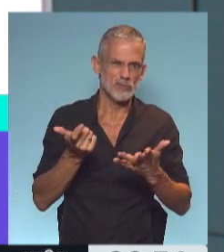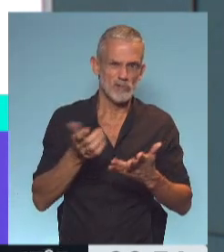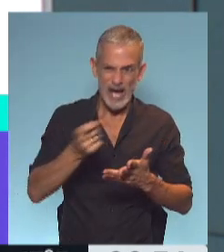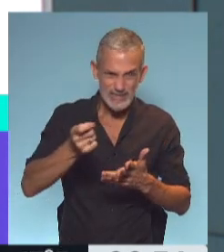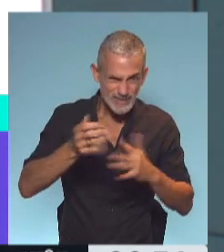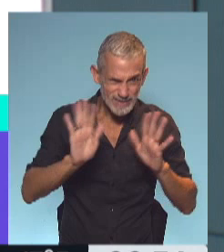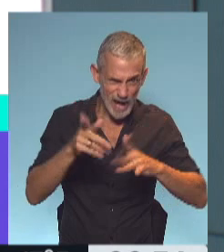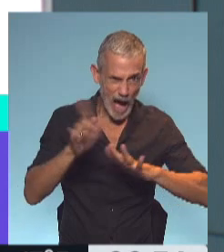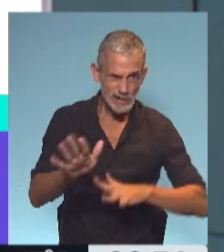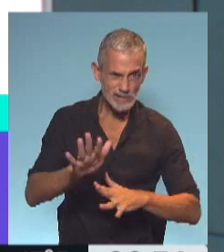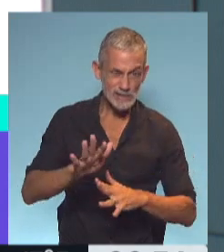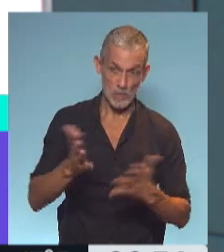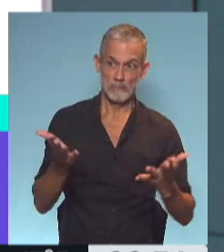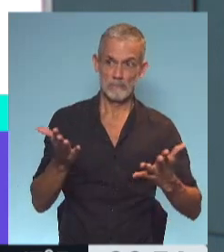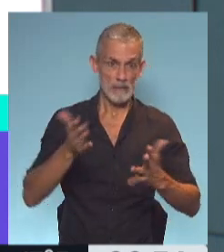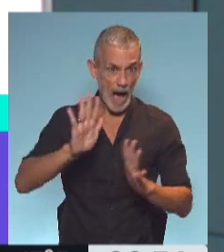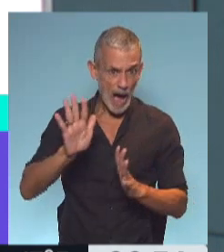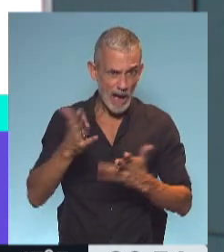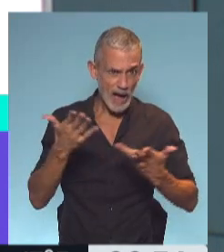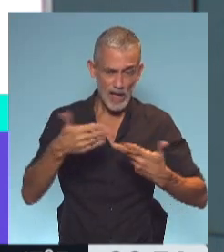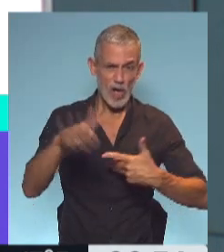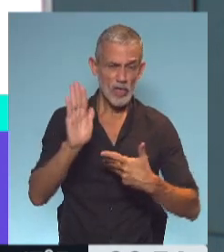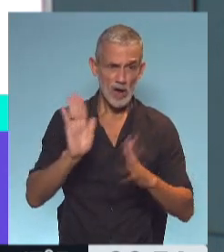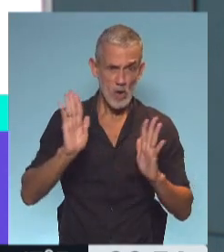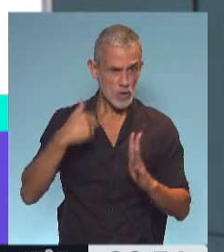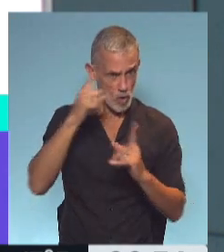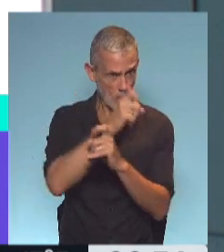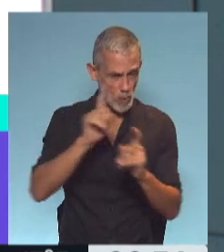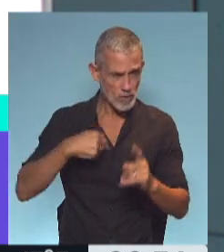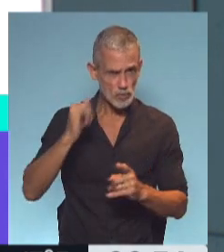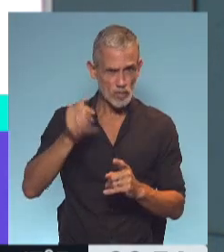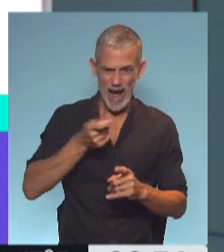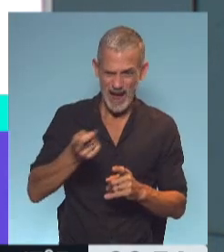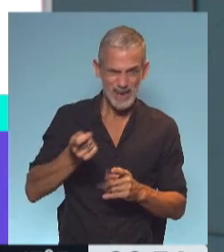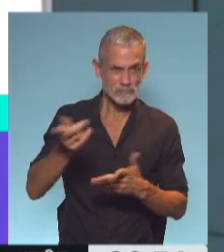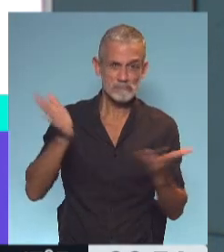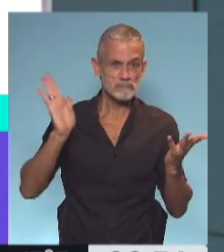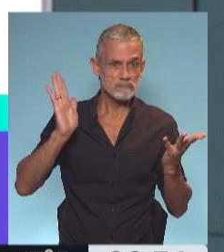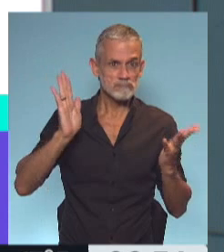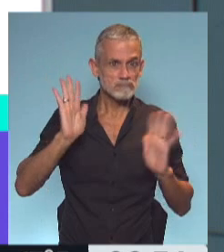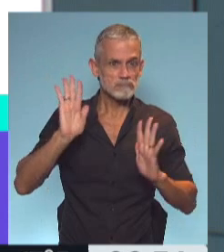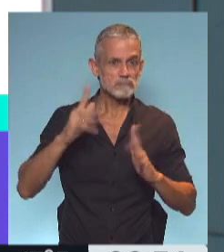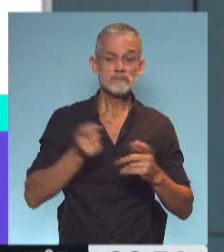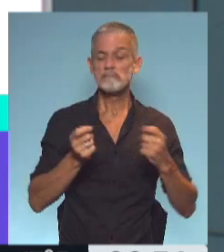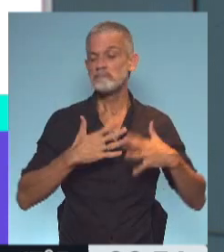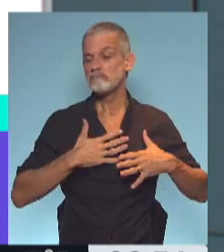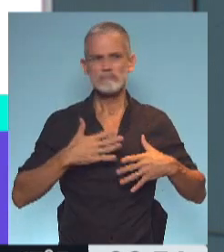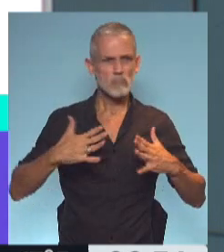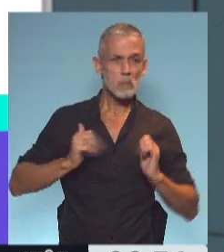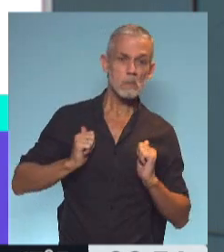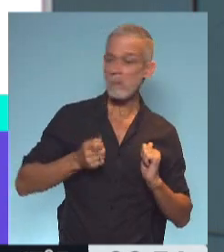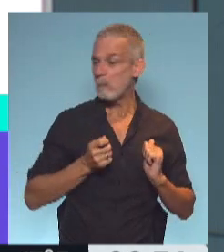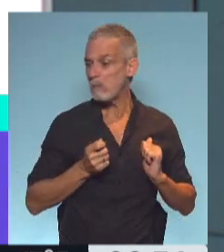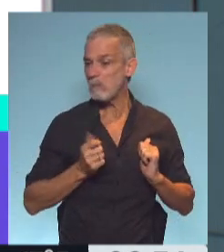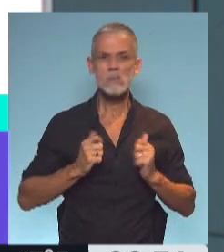pelo en la lengua para decirlo. Fuerte lo que está diciendo. Absolutamente, ningún pelo en la lengua. Porque no tuvo una actitud de comandar con cuidado a